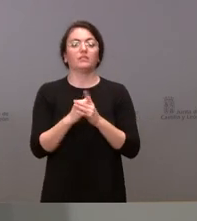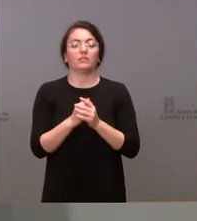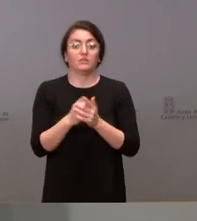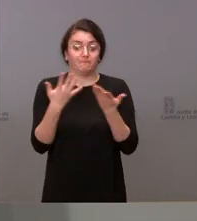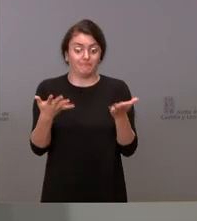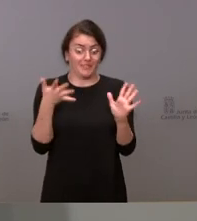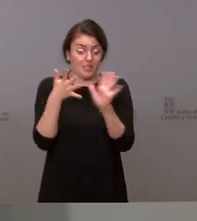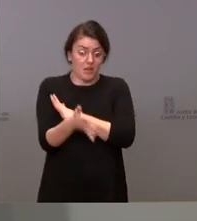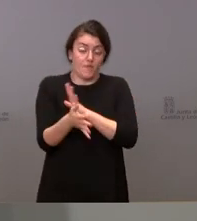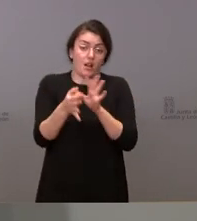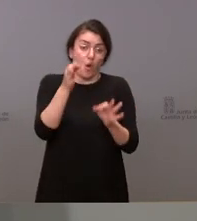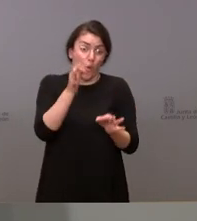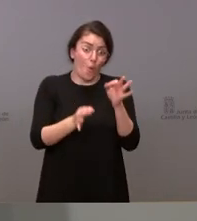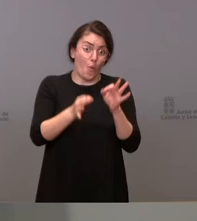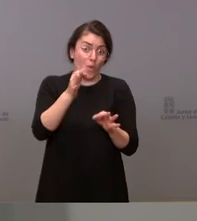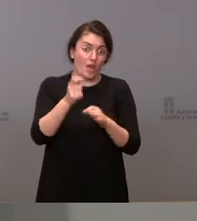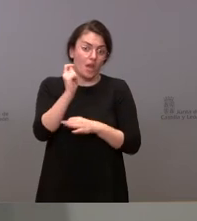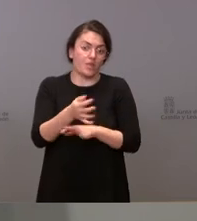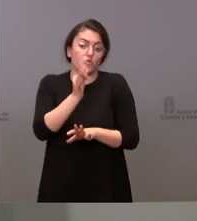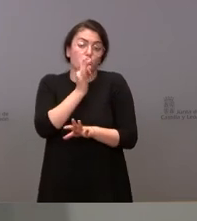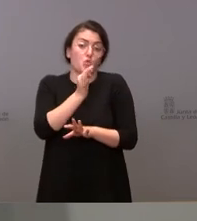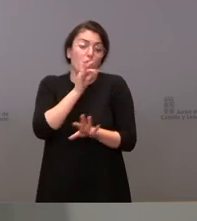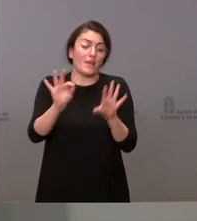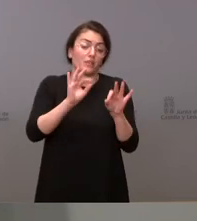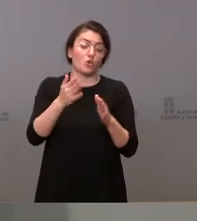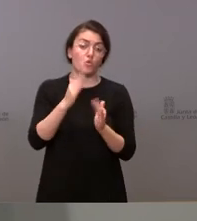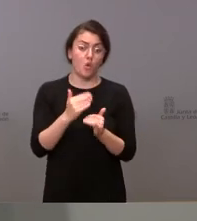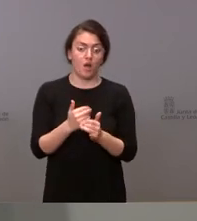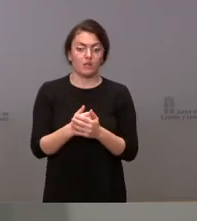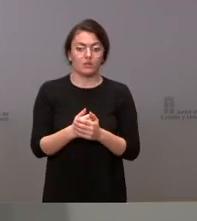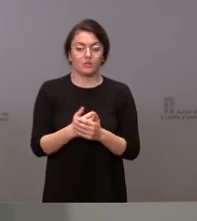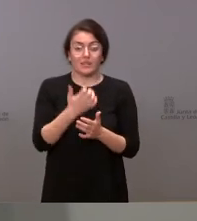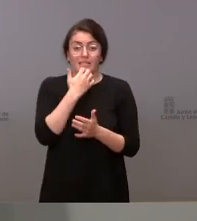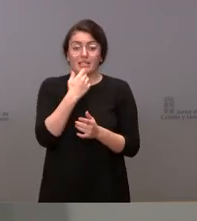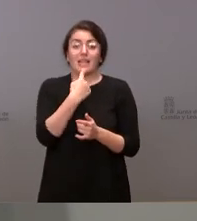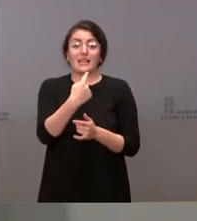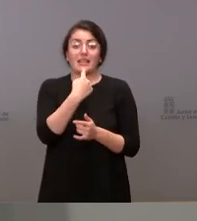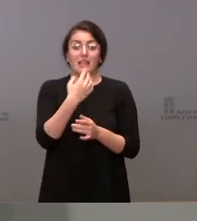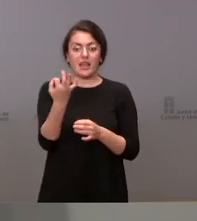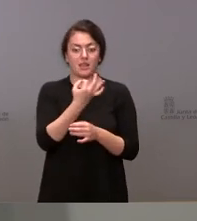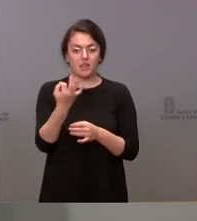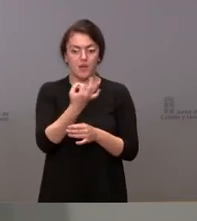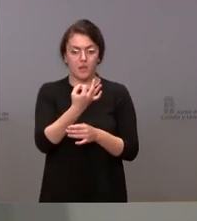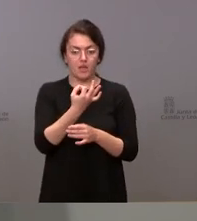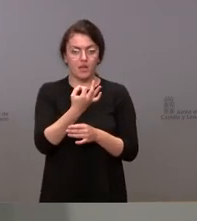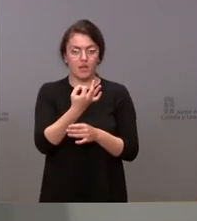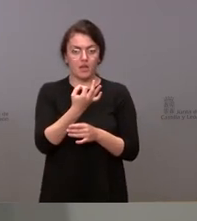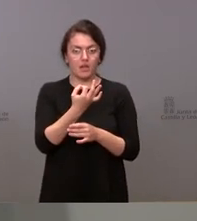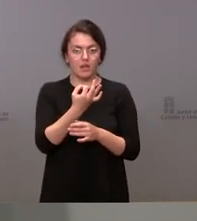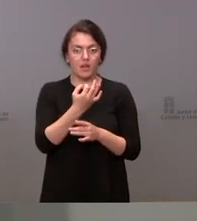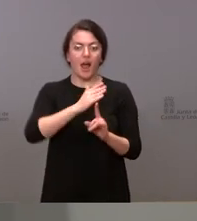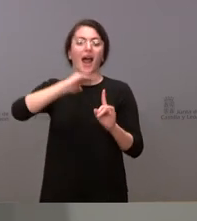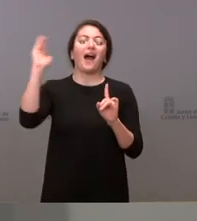pendiente de decisión judicial. Y cuando se dice hay que revertirlo sin perjuicio para las arcas, tendremos que